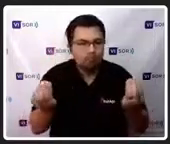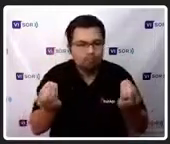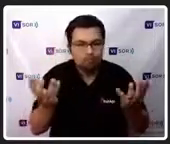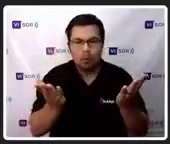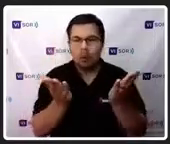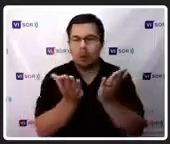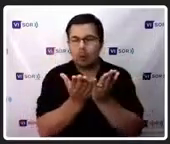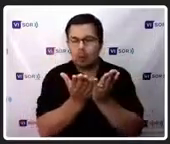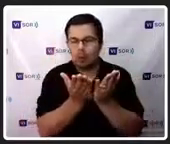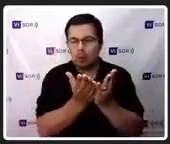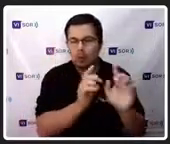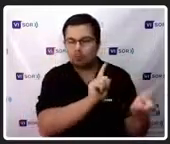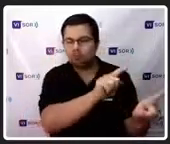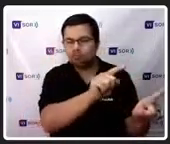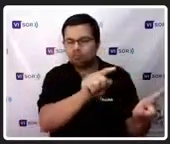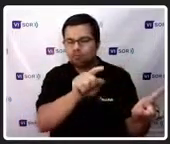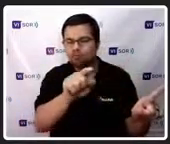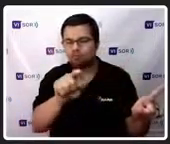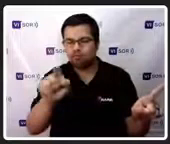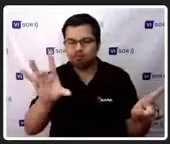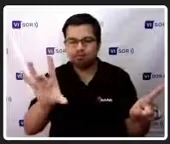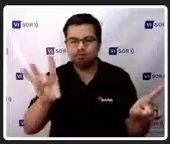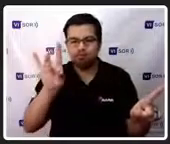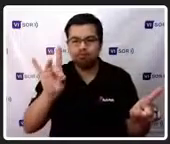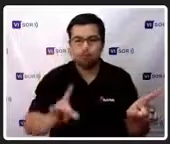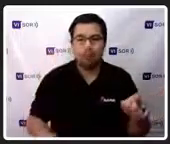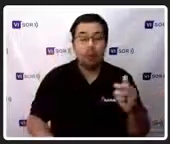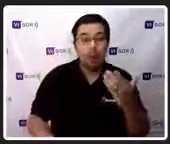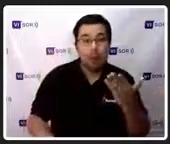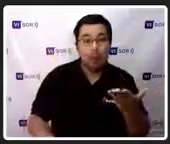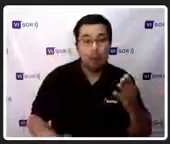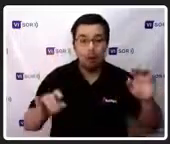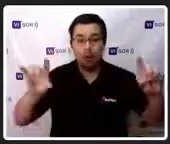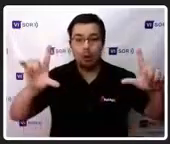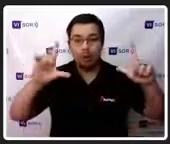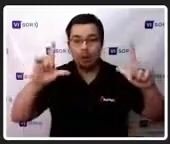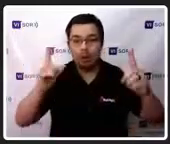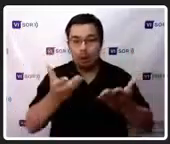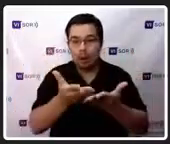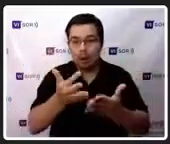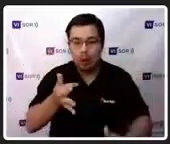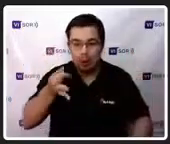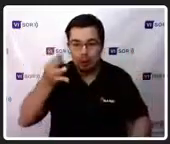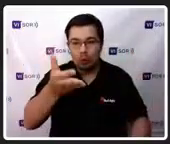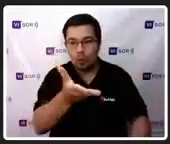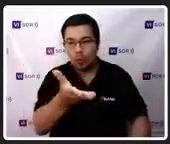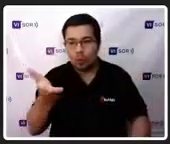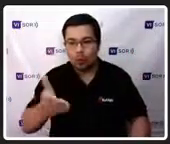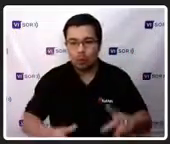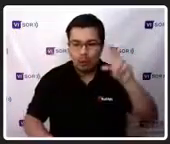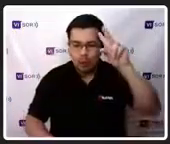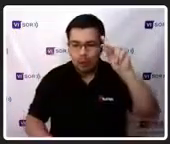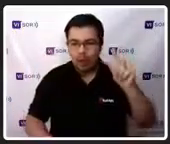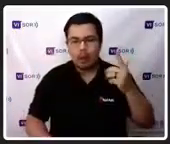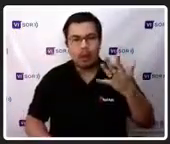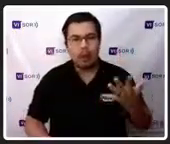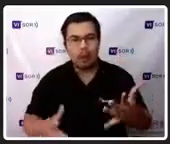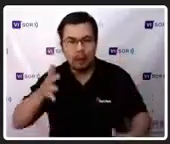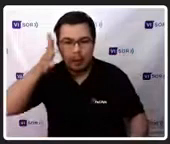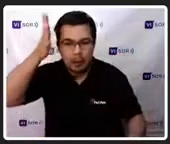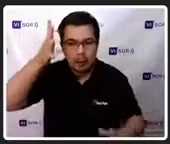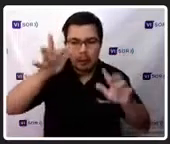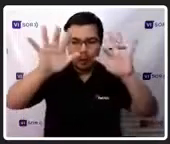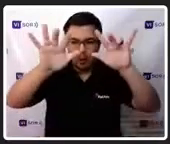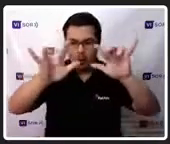finalmente, claro, esto impacta en el futuro de ustedes. Así es que la idea de este webinar es un poco ayudarles, ¿no es cierto?, a